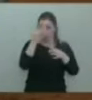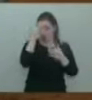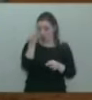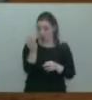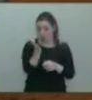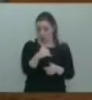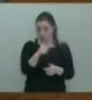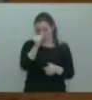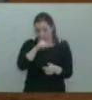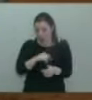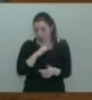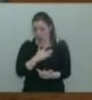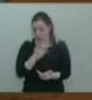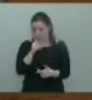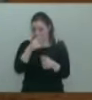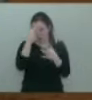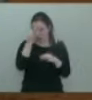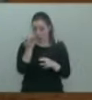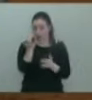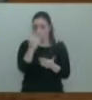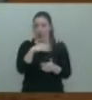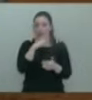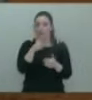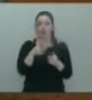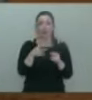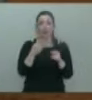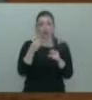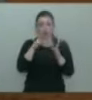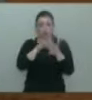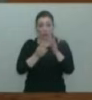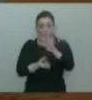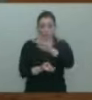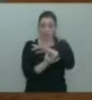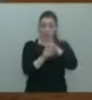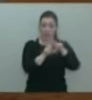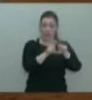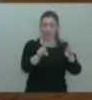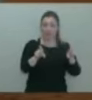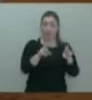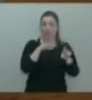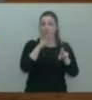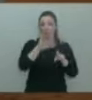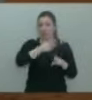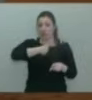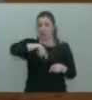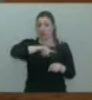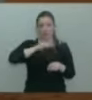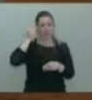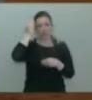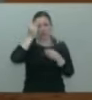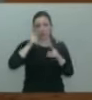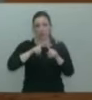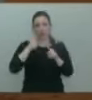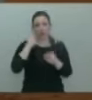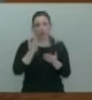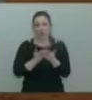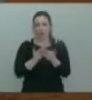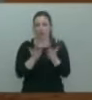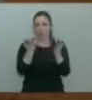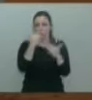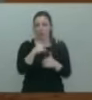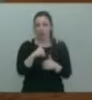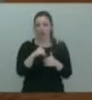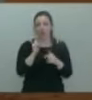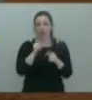ahora también. No tuvo sentido en el momento de su creación, dado que para nosotros no estaba justificada, salvo